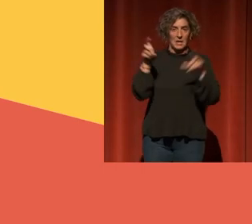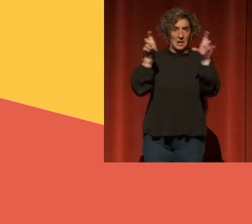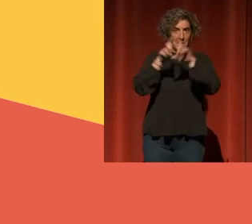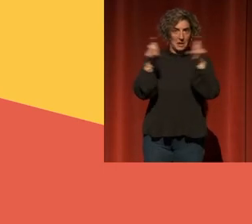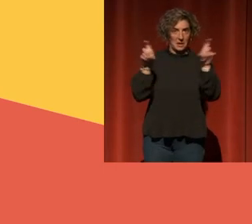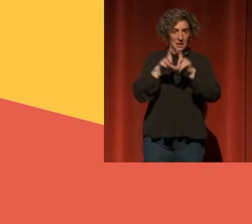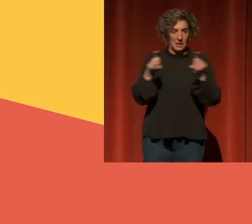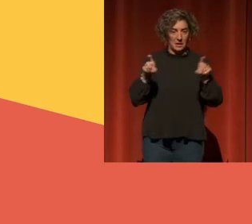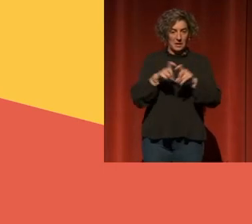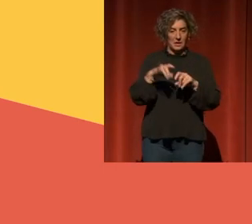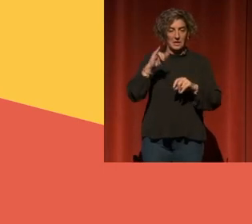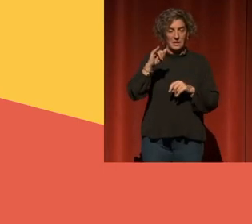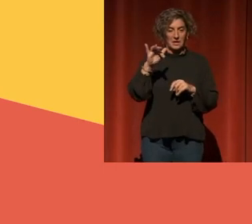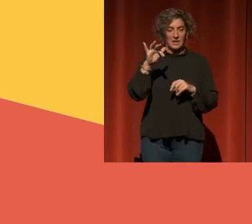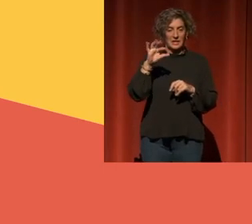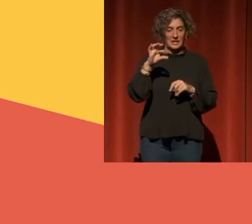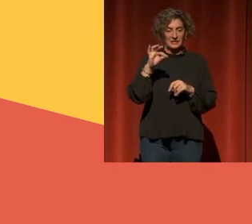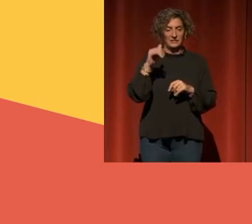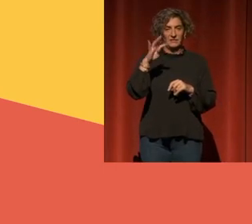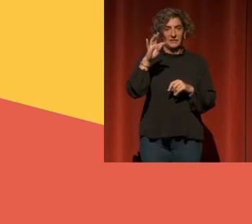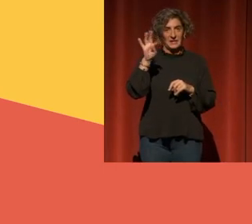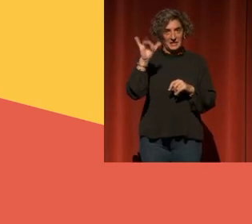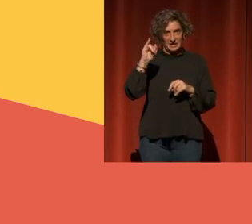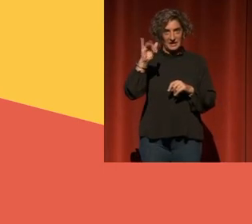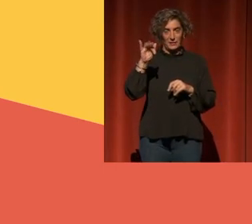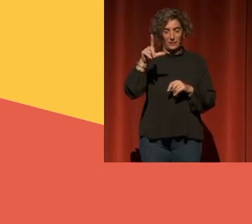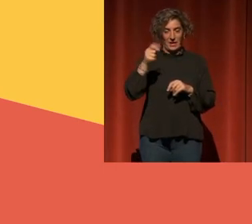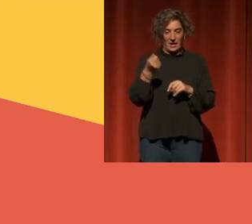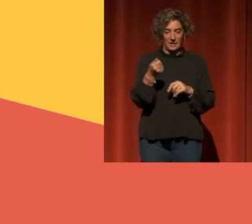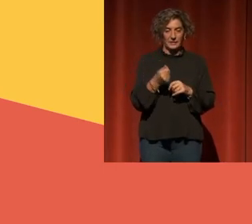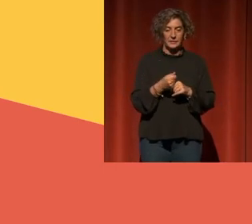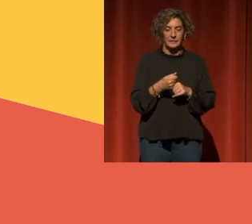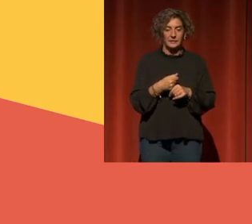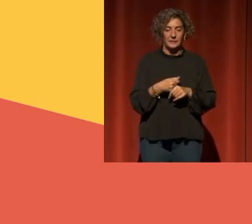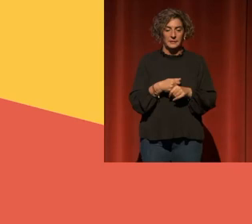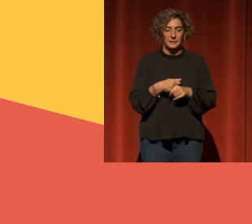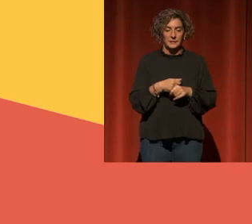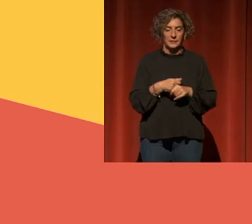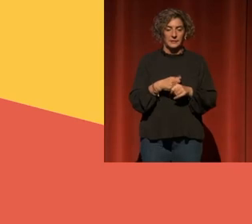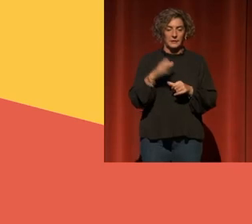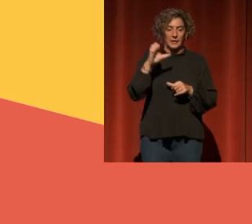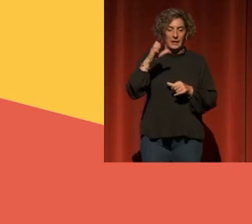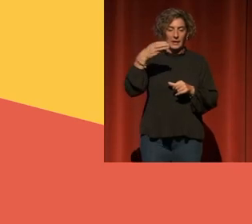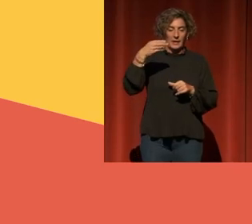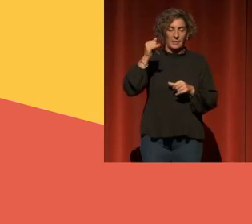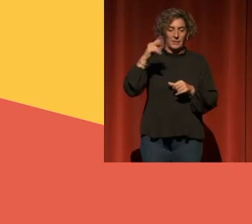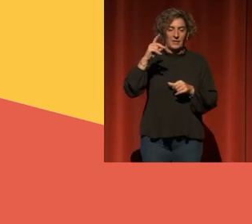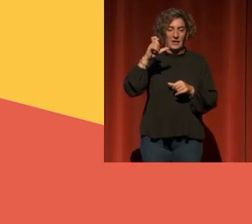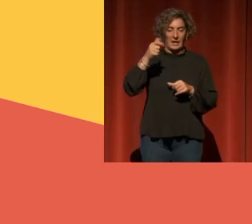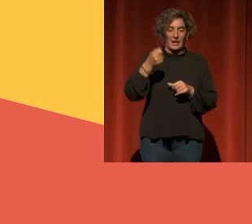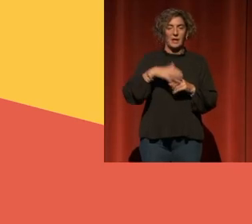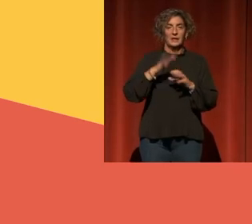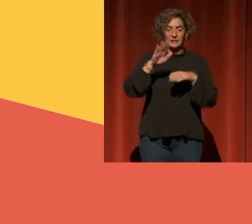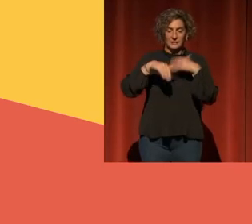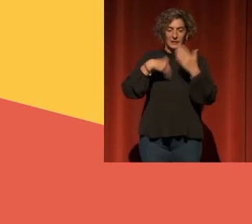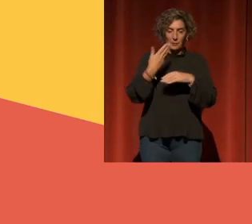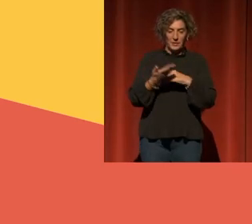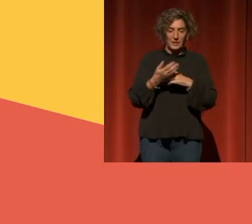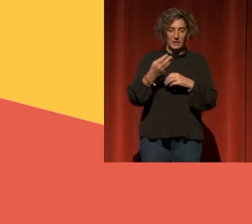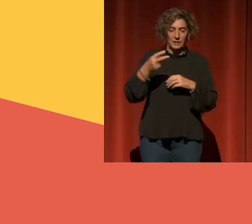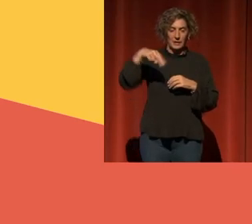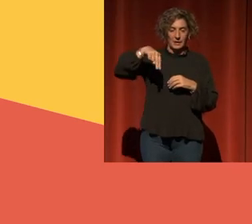ifla eida y neple como han mencionado esta mañana y también muy interesante porque cuenta con el apoyo de